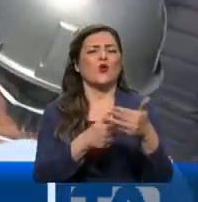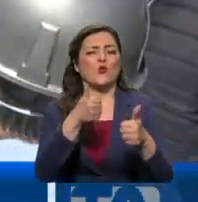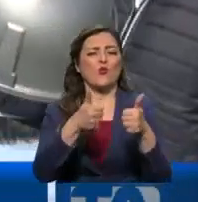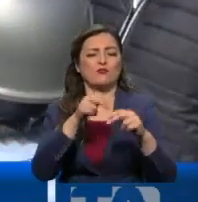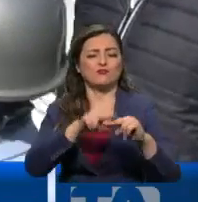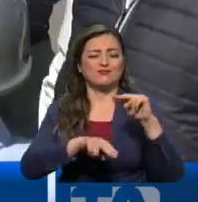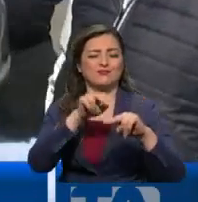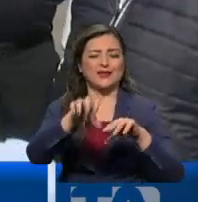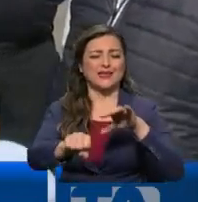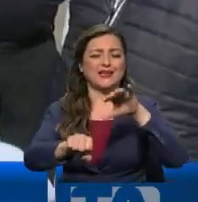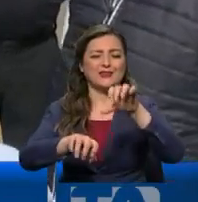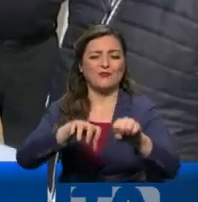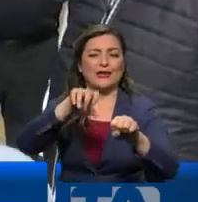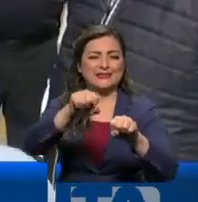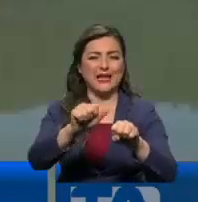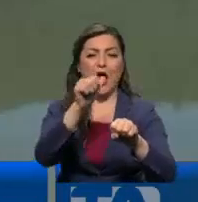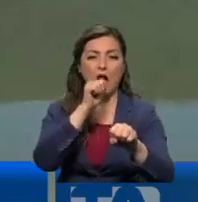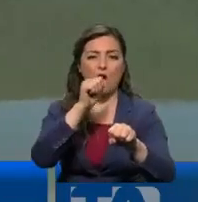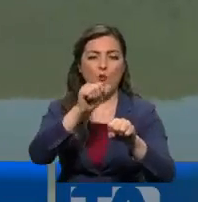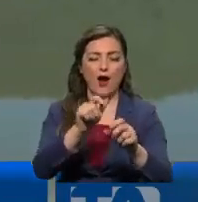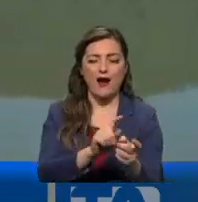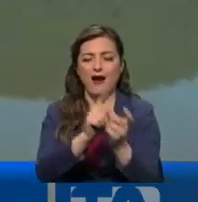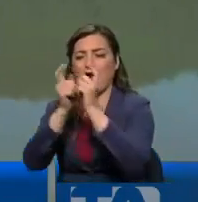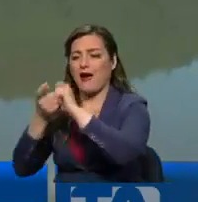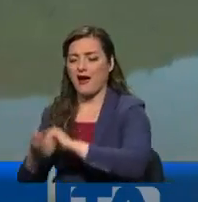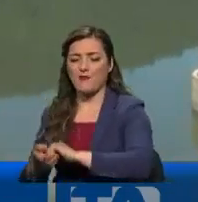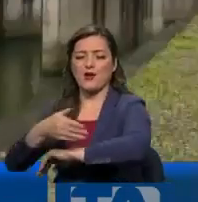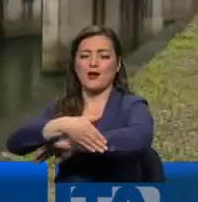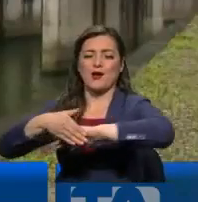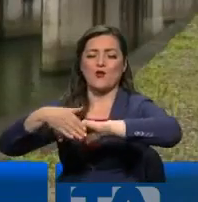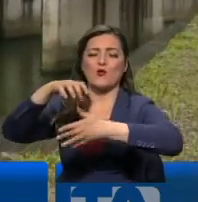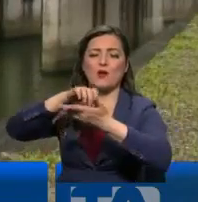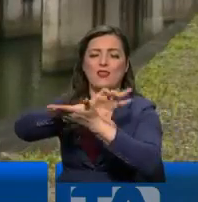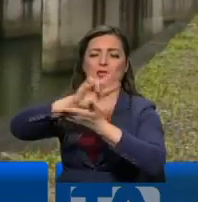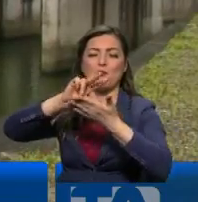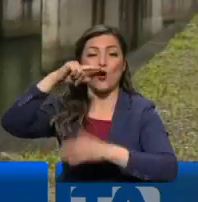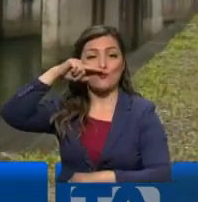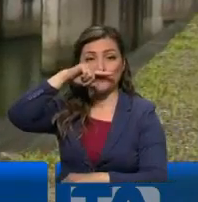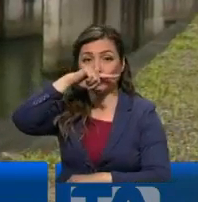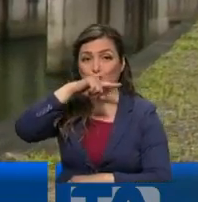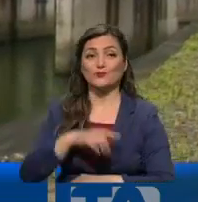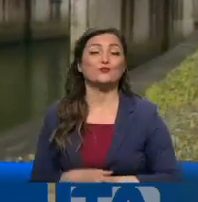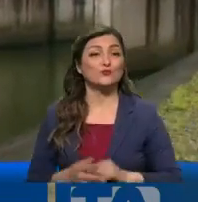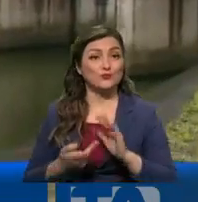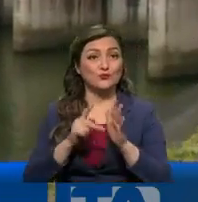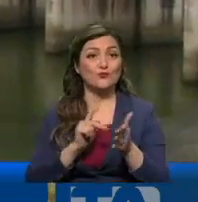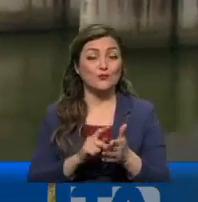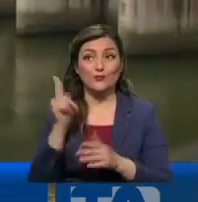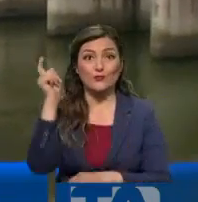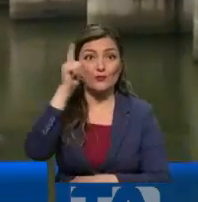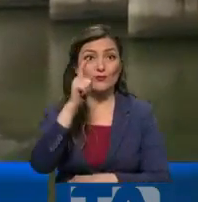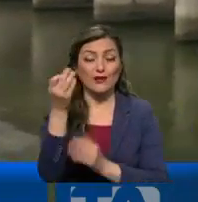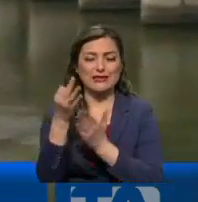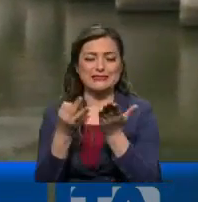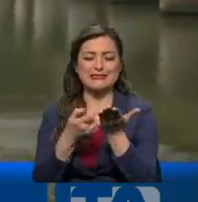las obras de captación de agua de la central hidroeléctrica en el límite entre las provincias de Napo y Sucumbíos, lo que representa un desafío